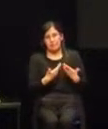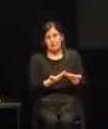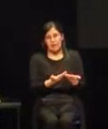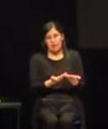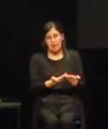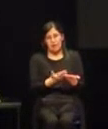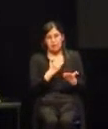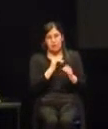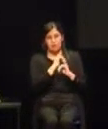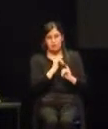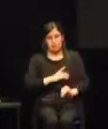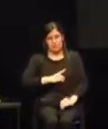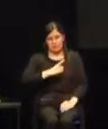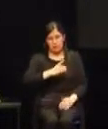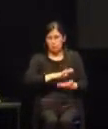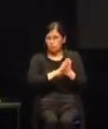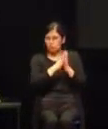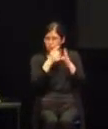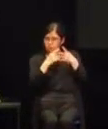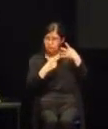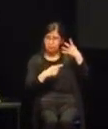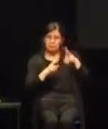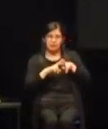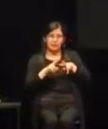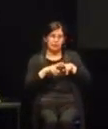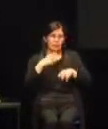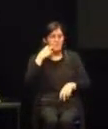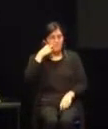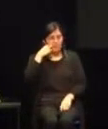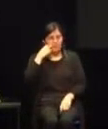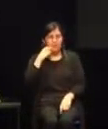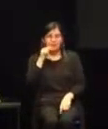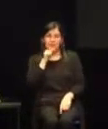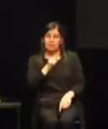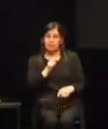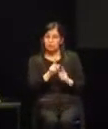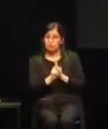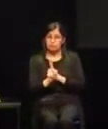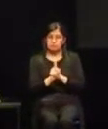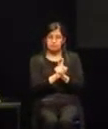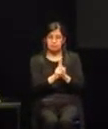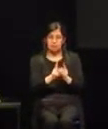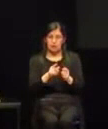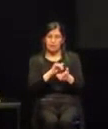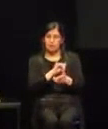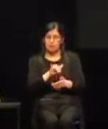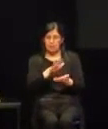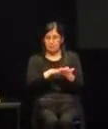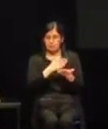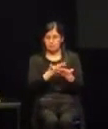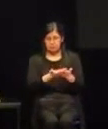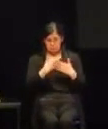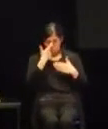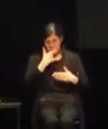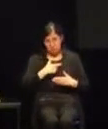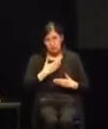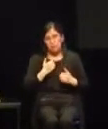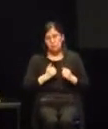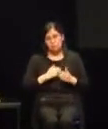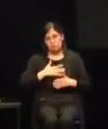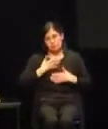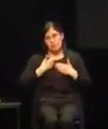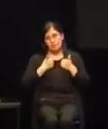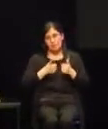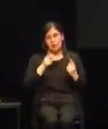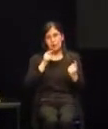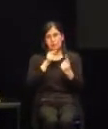digno. Todo eso es humanización. Y eso va orientado a la satisfacción del paciente. Y el objetivo final